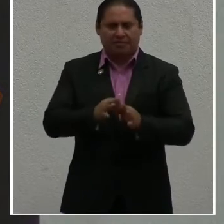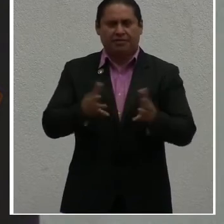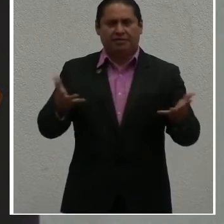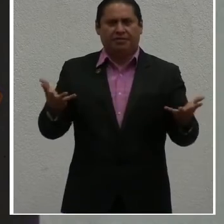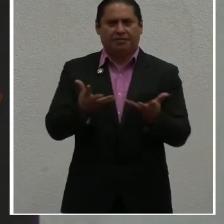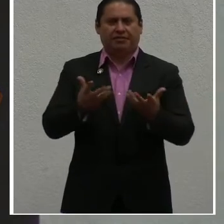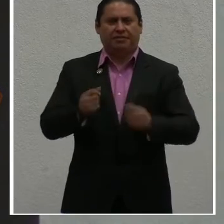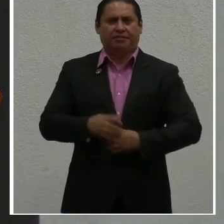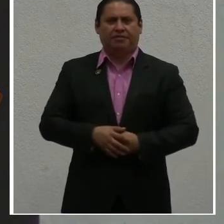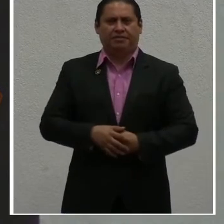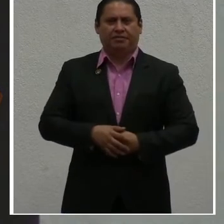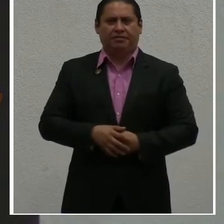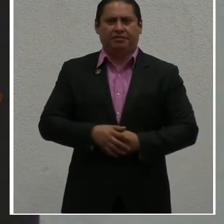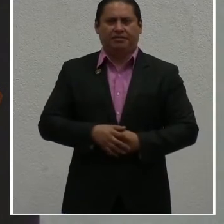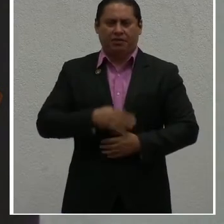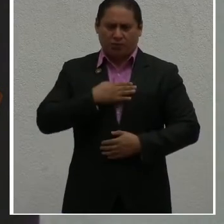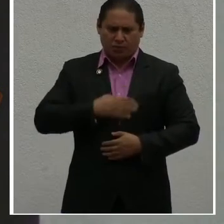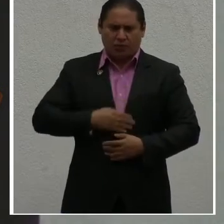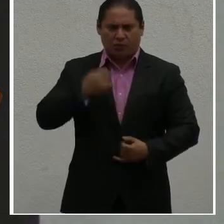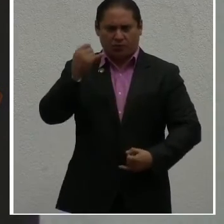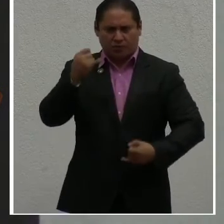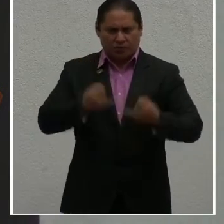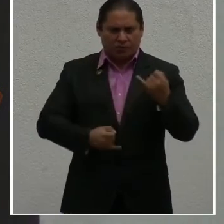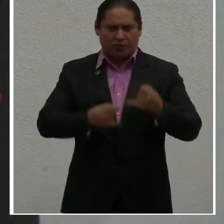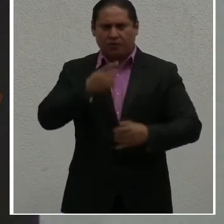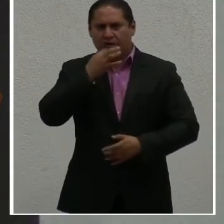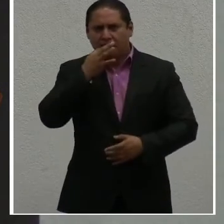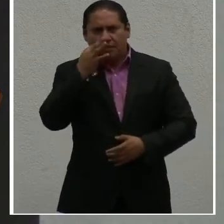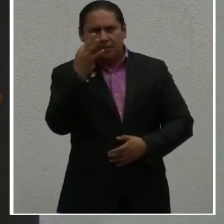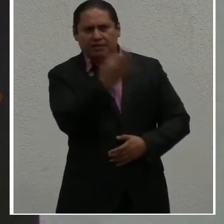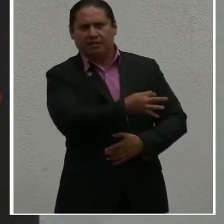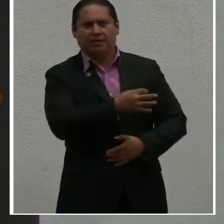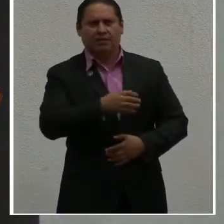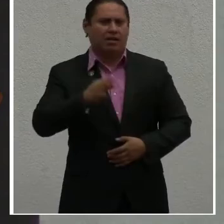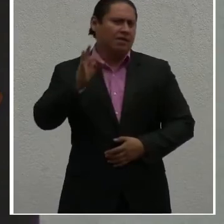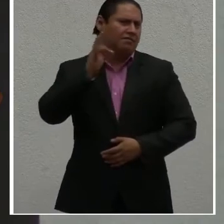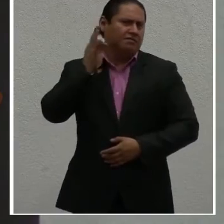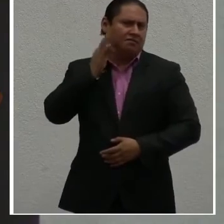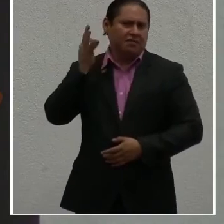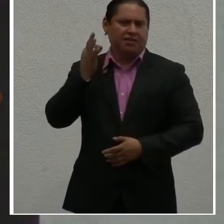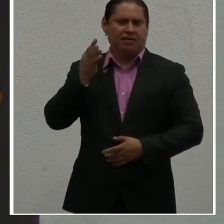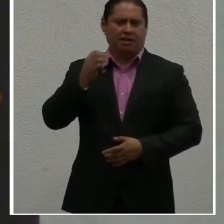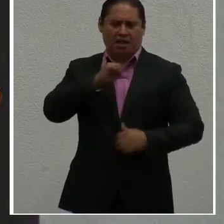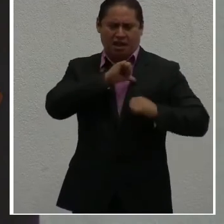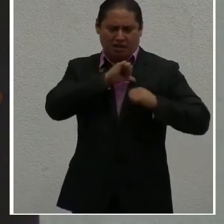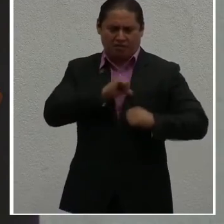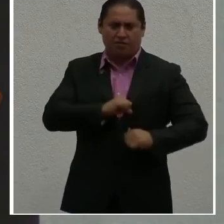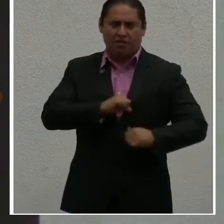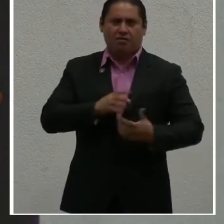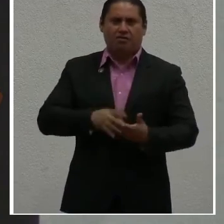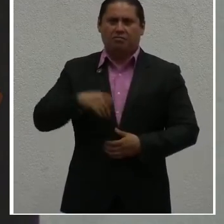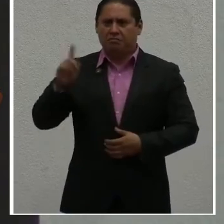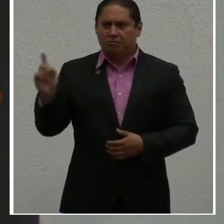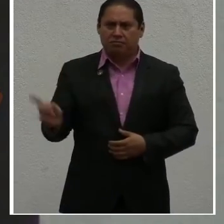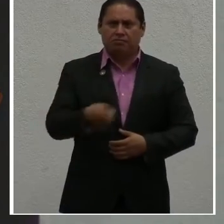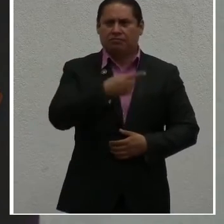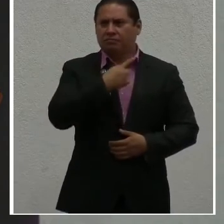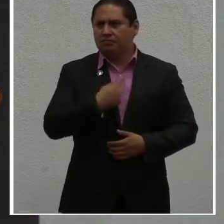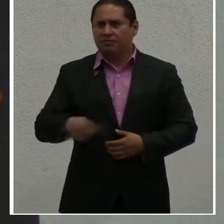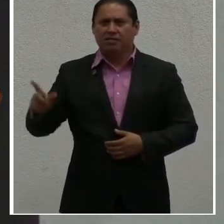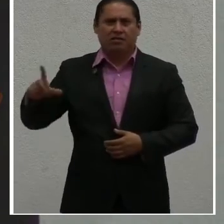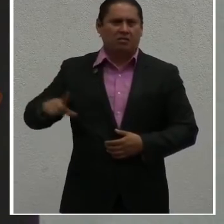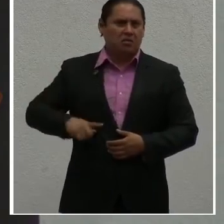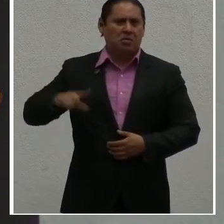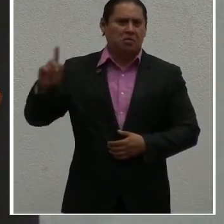Impartamos justicia. O le digamos a los fiscales, ya es hora. No, que van y vienen los gobernadores, van